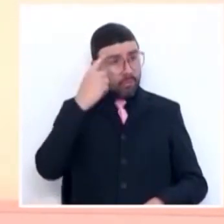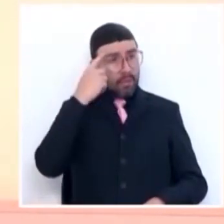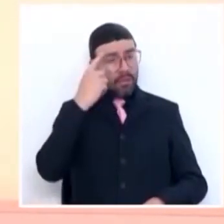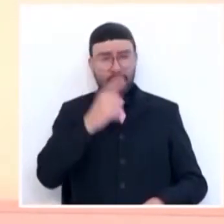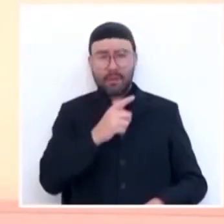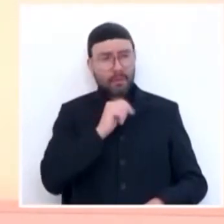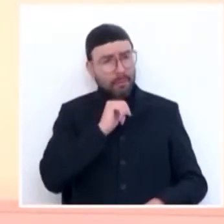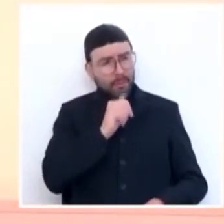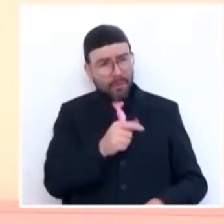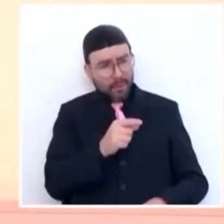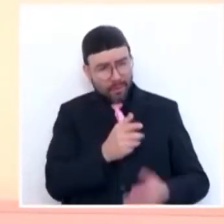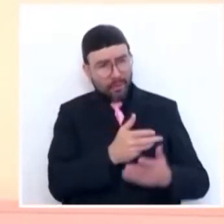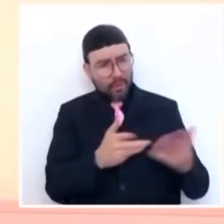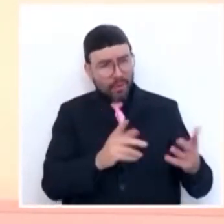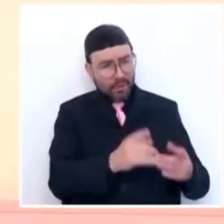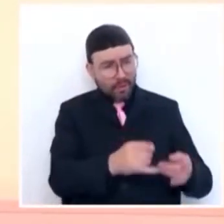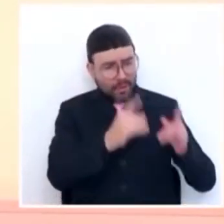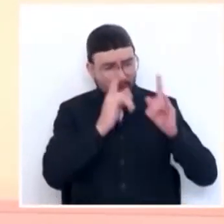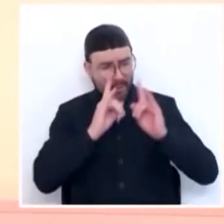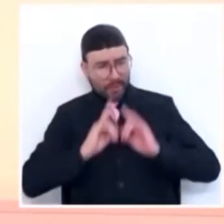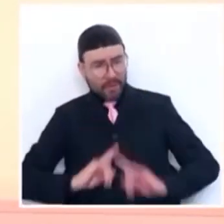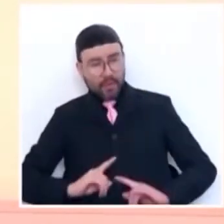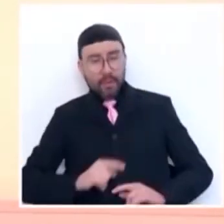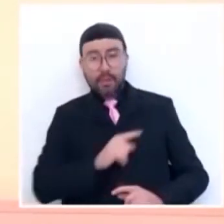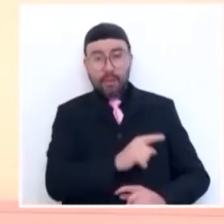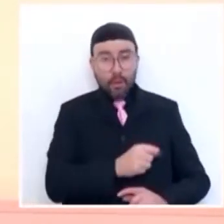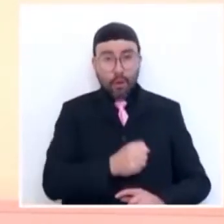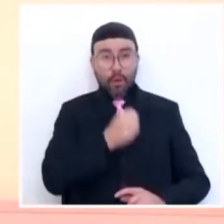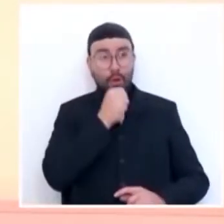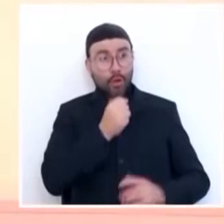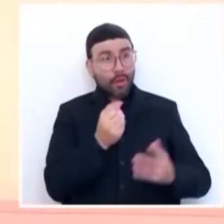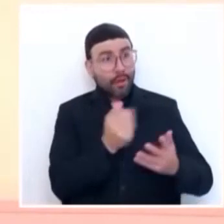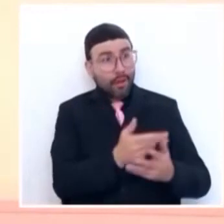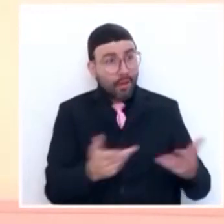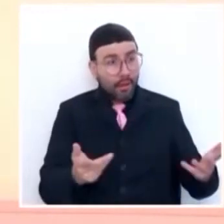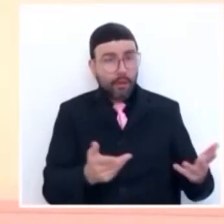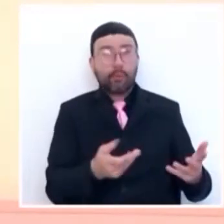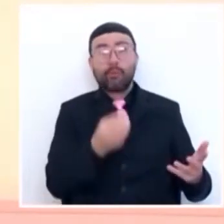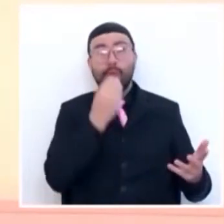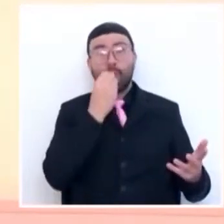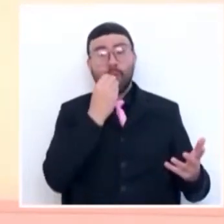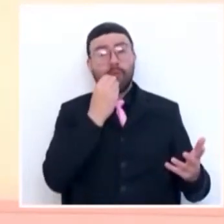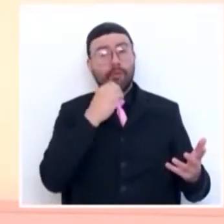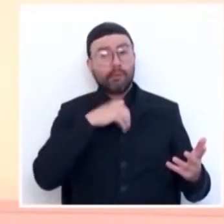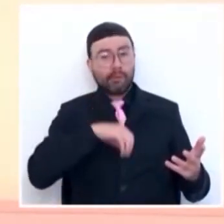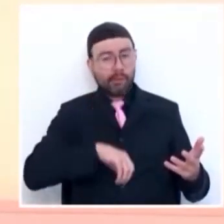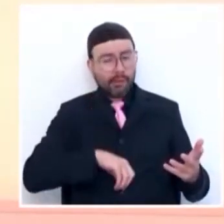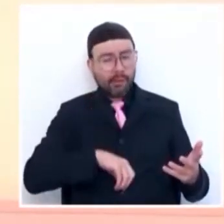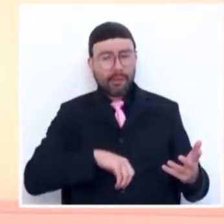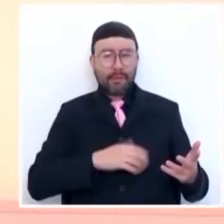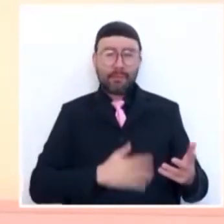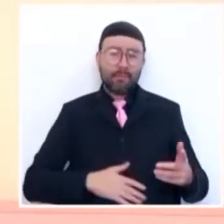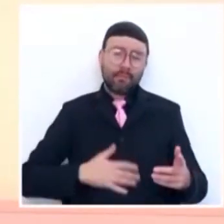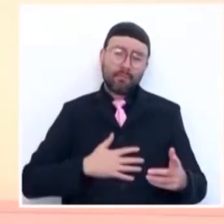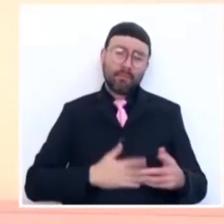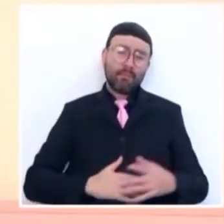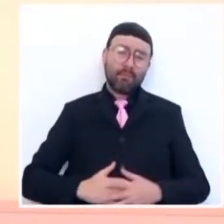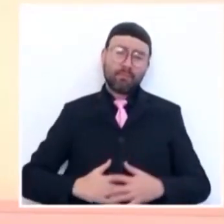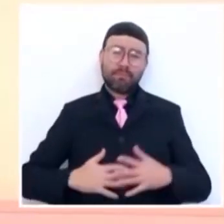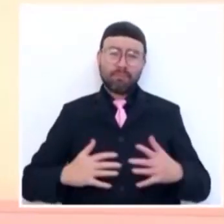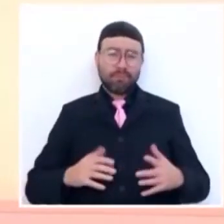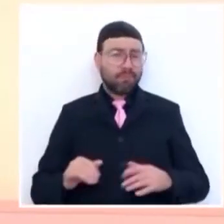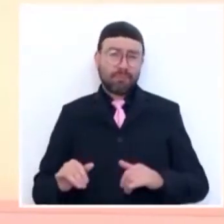género humano, ¿eh? Esas noticias también se vuelven un alimento, pero un alimento que indigesta, que enferma, que